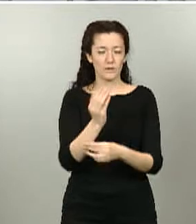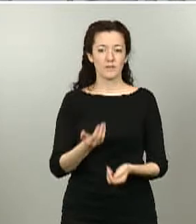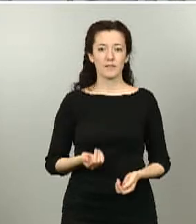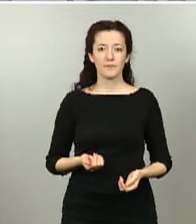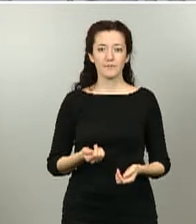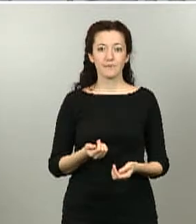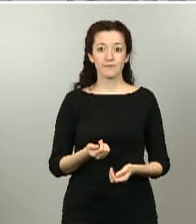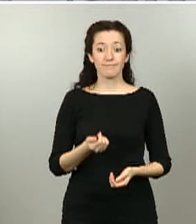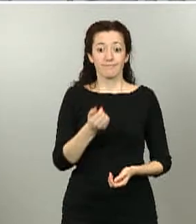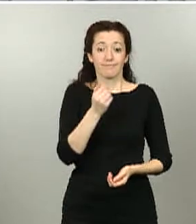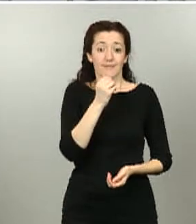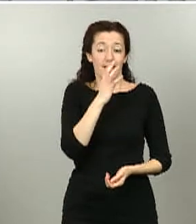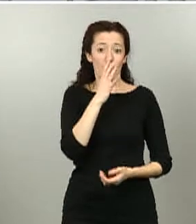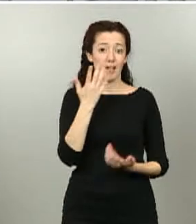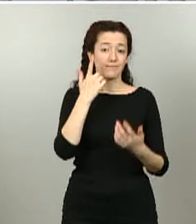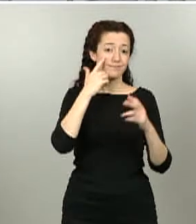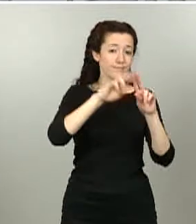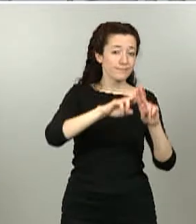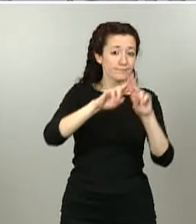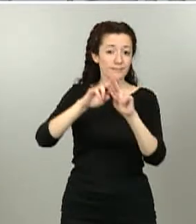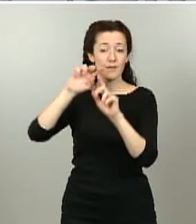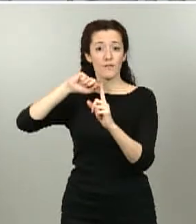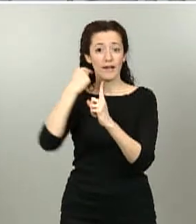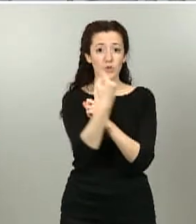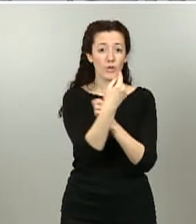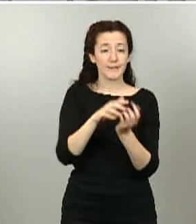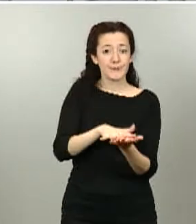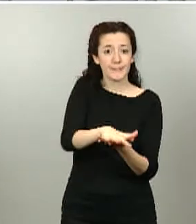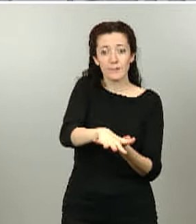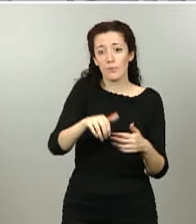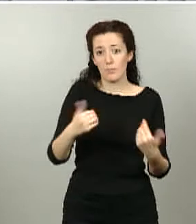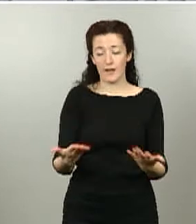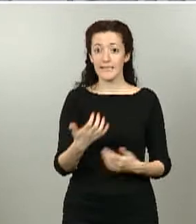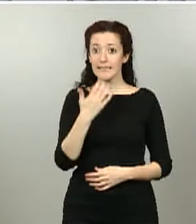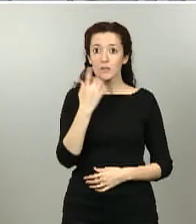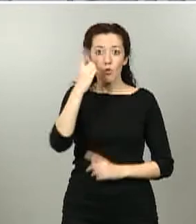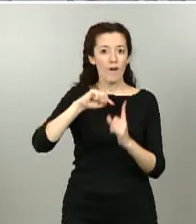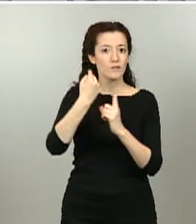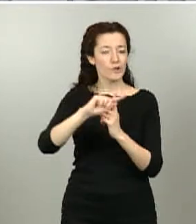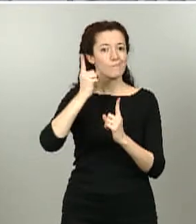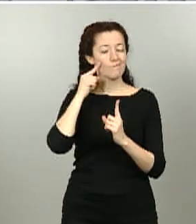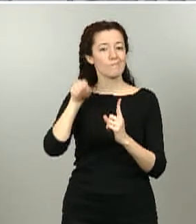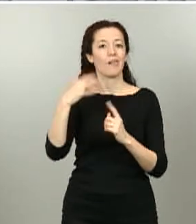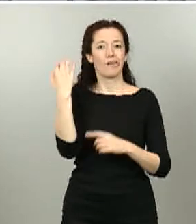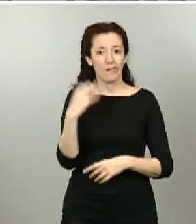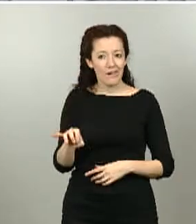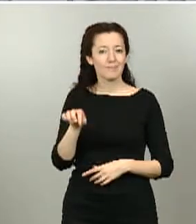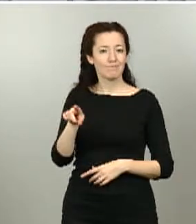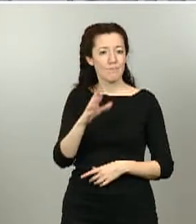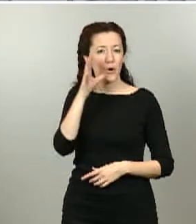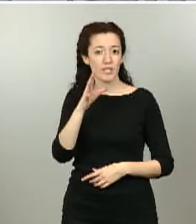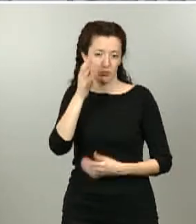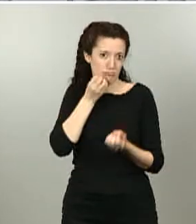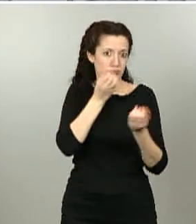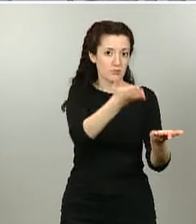factores. Si hubiera algún factor concreto que pudiera explicarlo, lo contaríamos enseguida. Si no, tendrá que estimarse como la